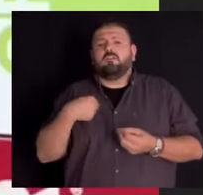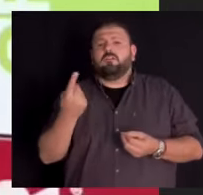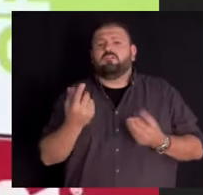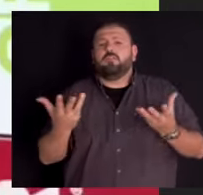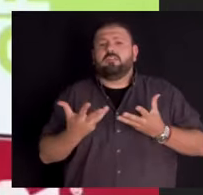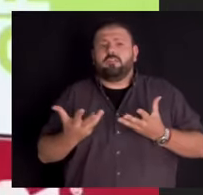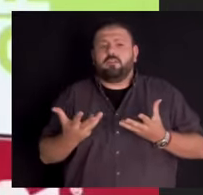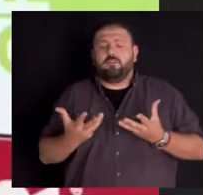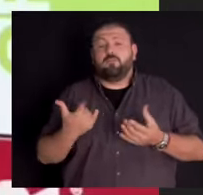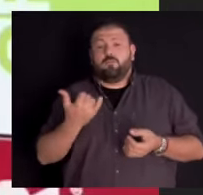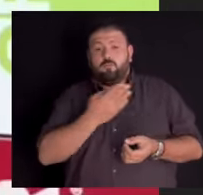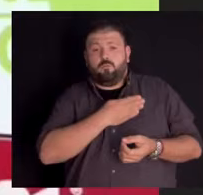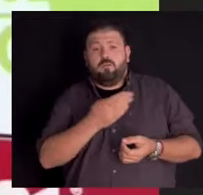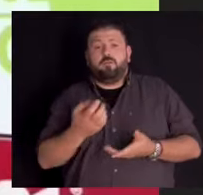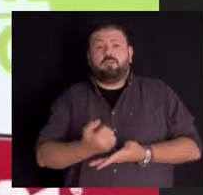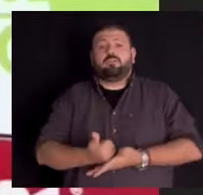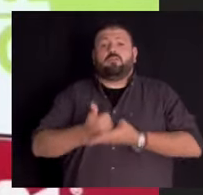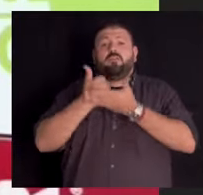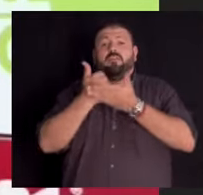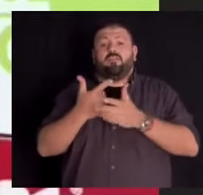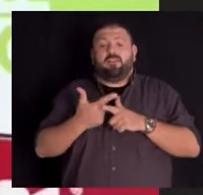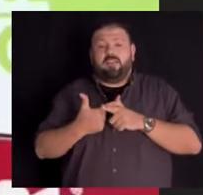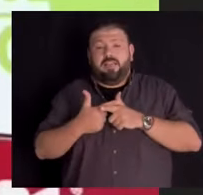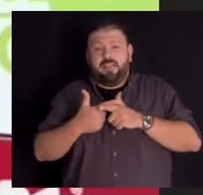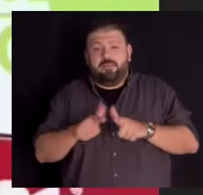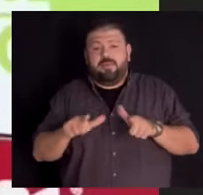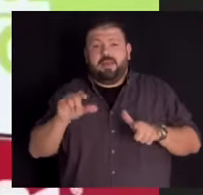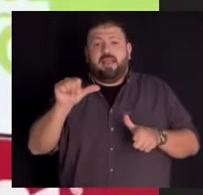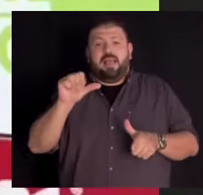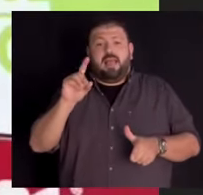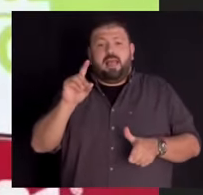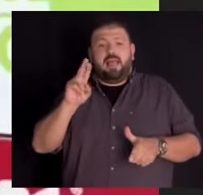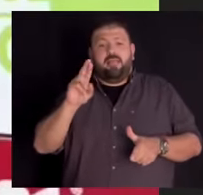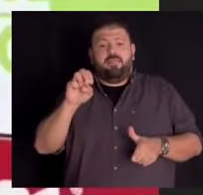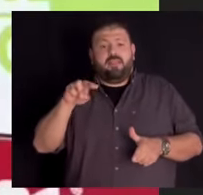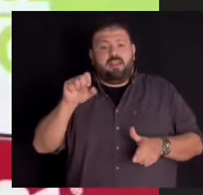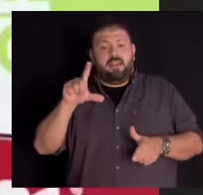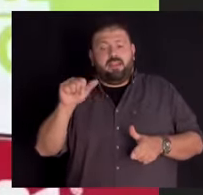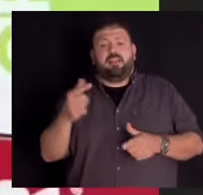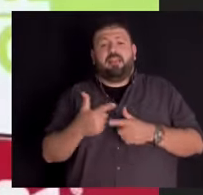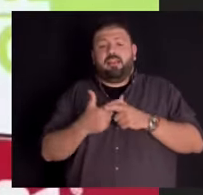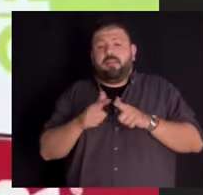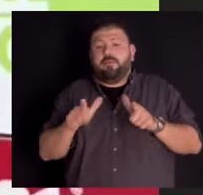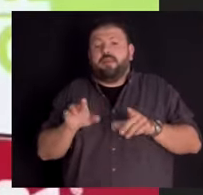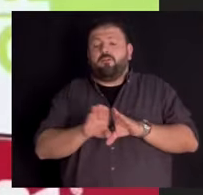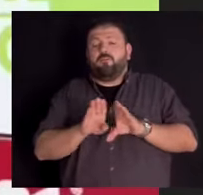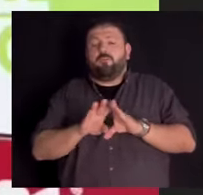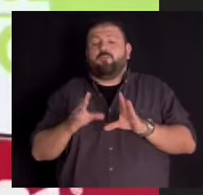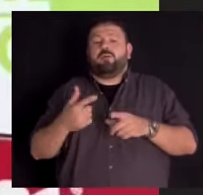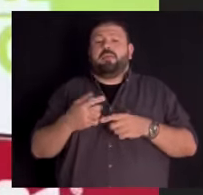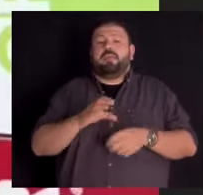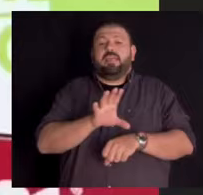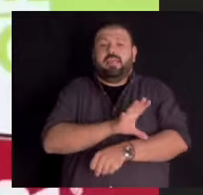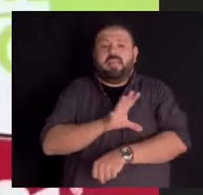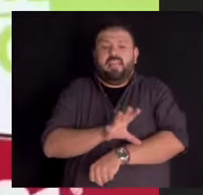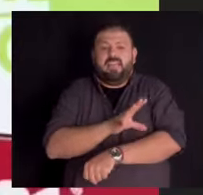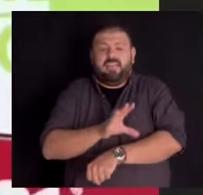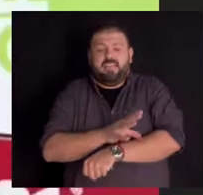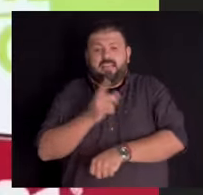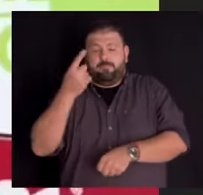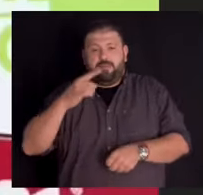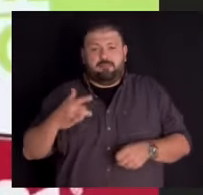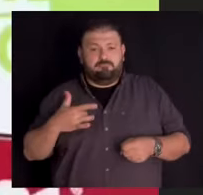Bueno, pues estoy ayudando a liberar adrenalina, estoy ayudando a liberar energía, estoy ayudando a wow.